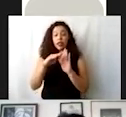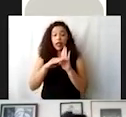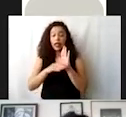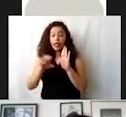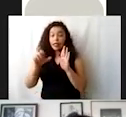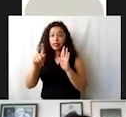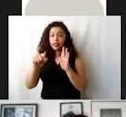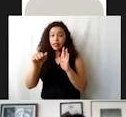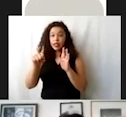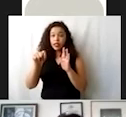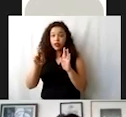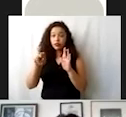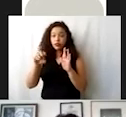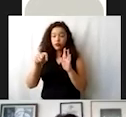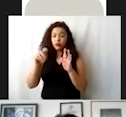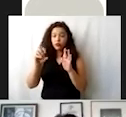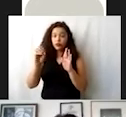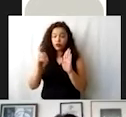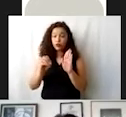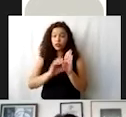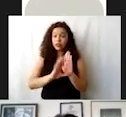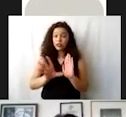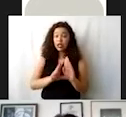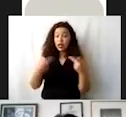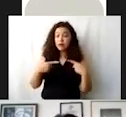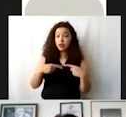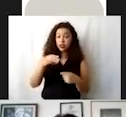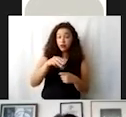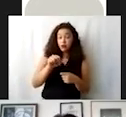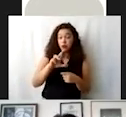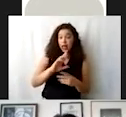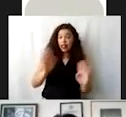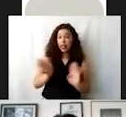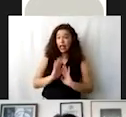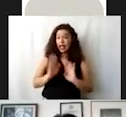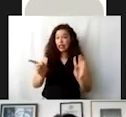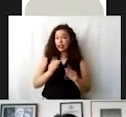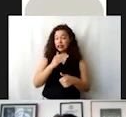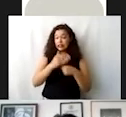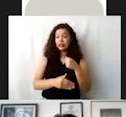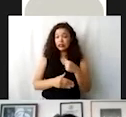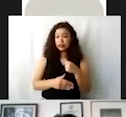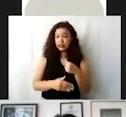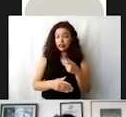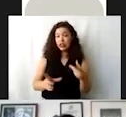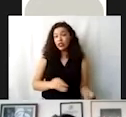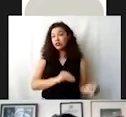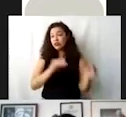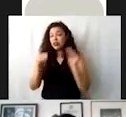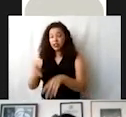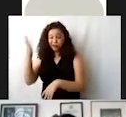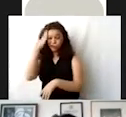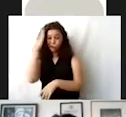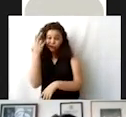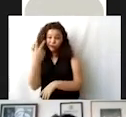pueden ir hasta incluso a título 2, y dejar de ser personas morales no contribuyentes. Imagínense que